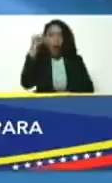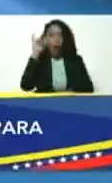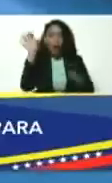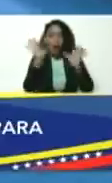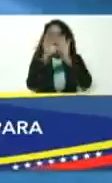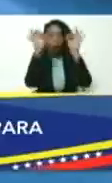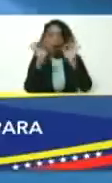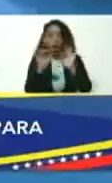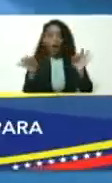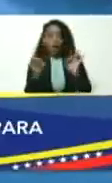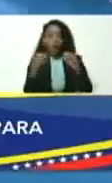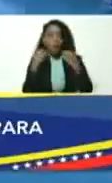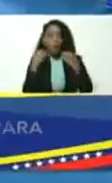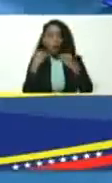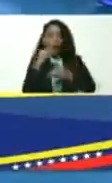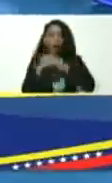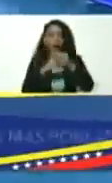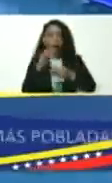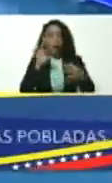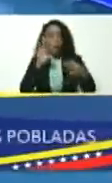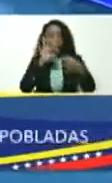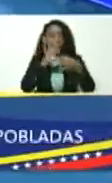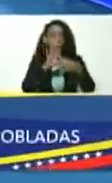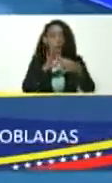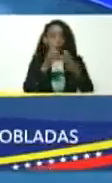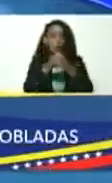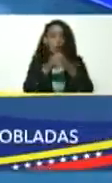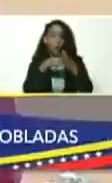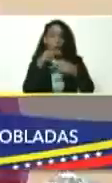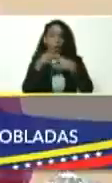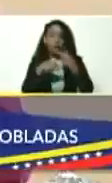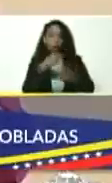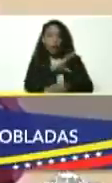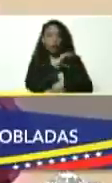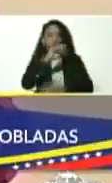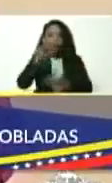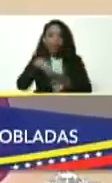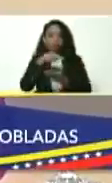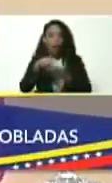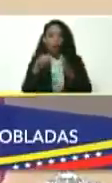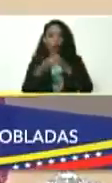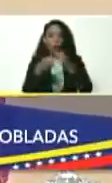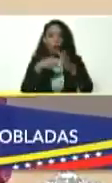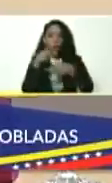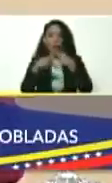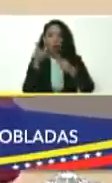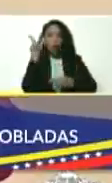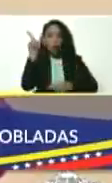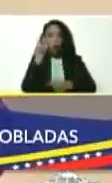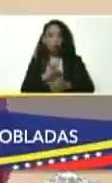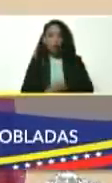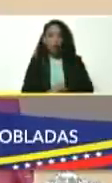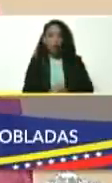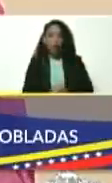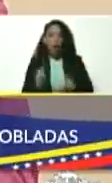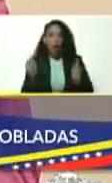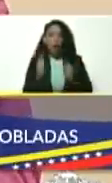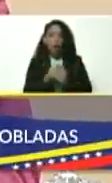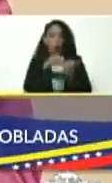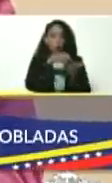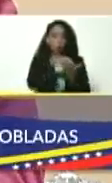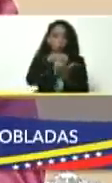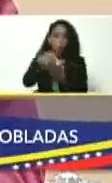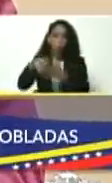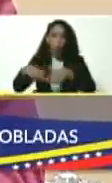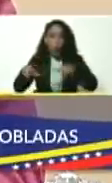para enlazar al buró político a la dirección nacional al partido socialista unido de venezuela con las regiones a